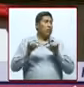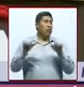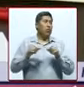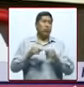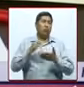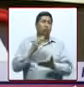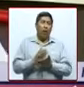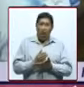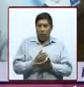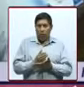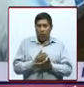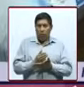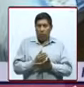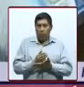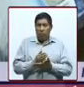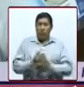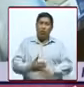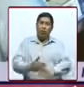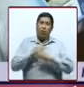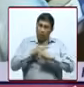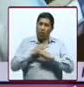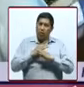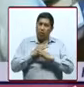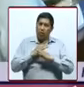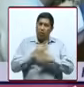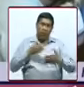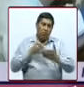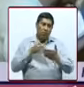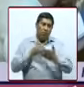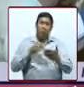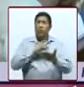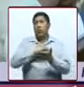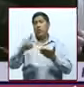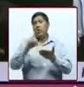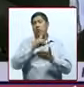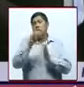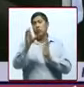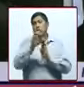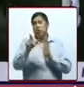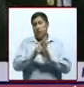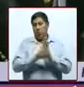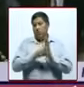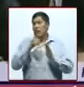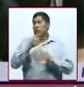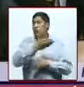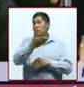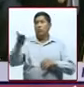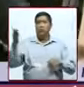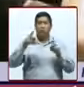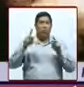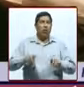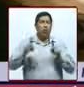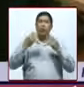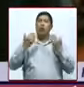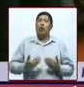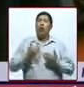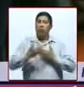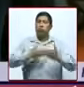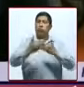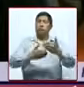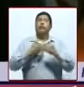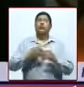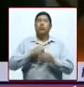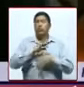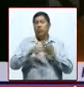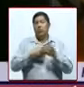una paralización y una obstaculización a los derechos constitucionales de los postulantes que están ahorita en carrera